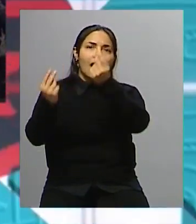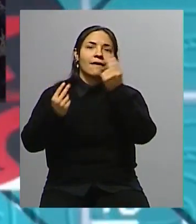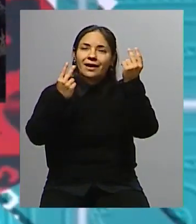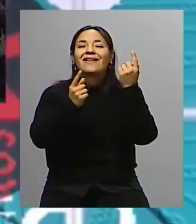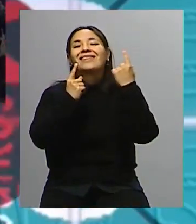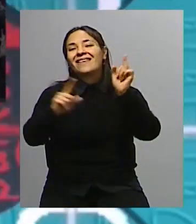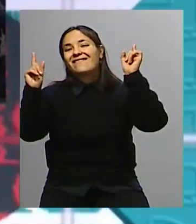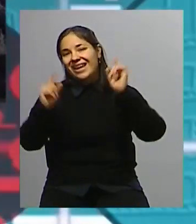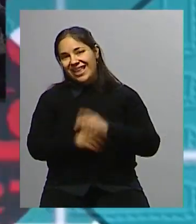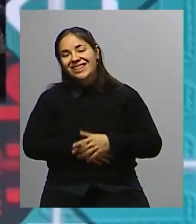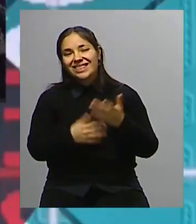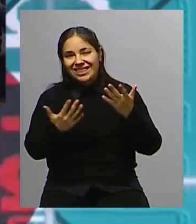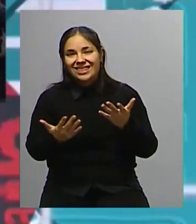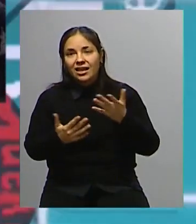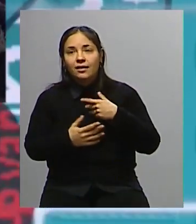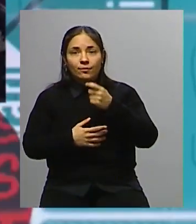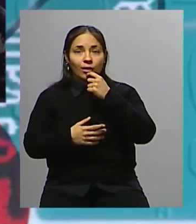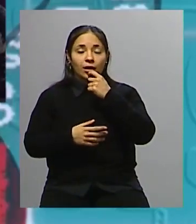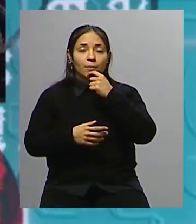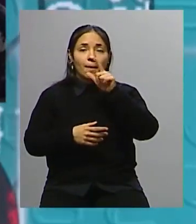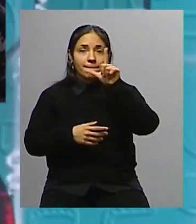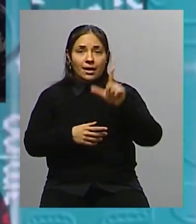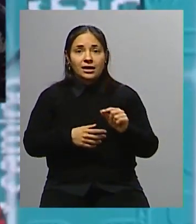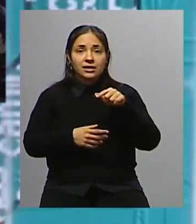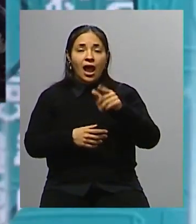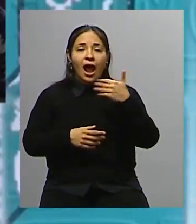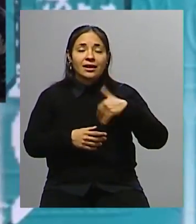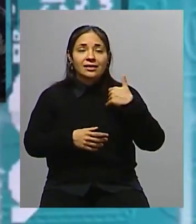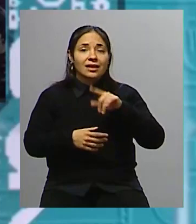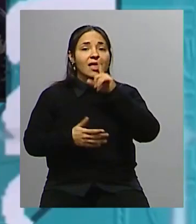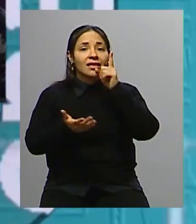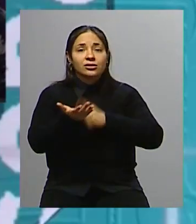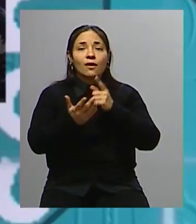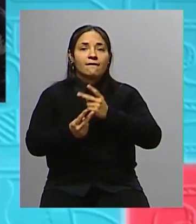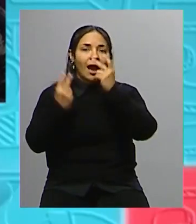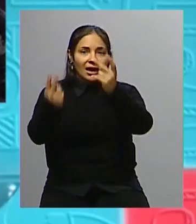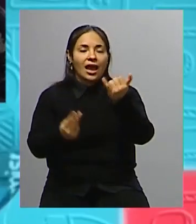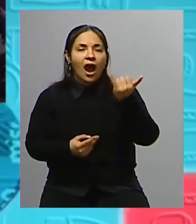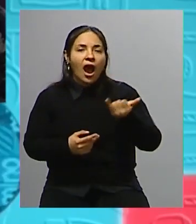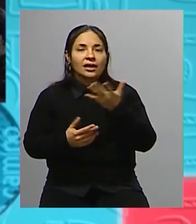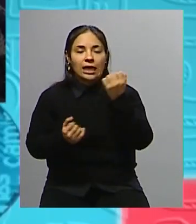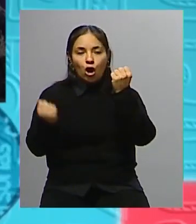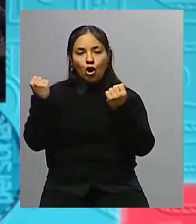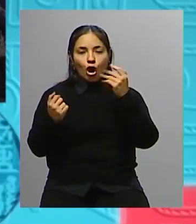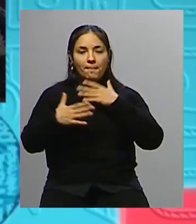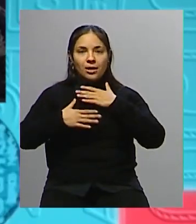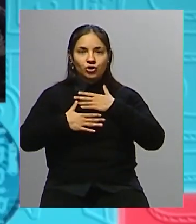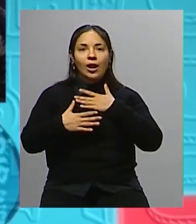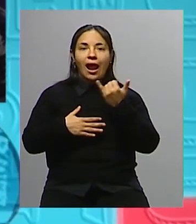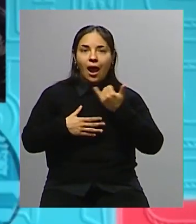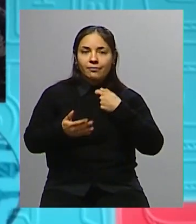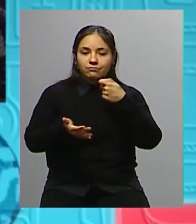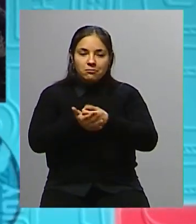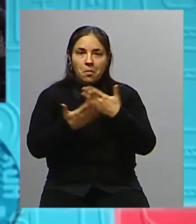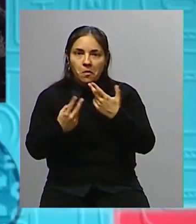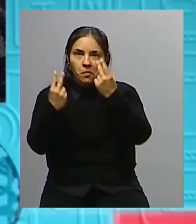¿no? Generalmente el que se decide emigrar hacia otros puntos desde Argentina tiene condiciones económicas para hacerlo, pero también no deja de